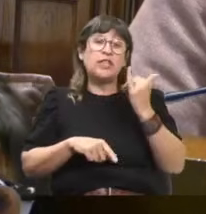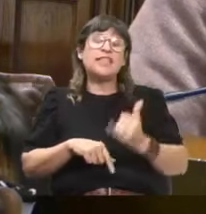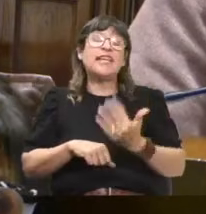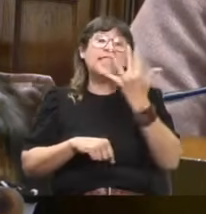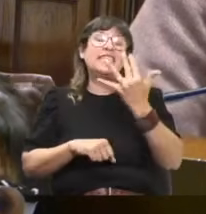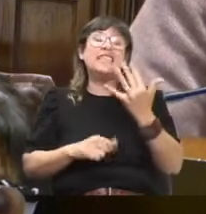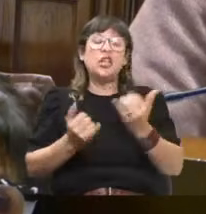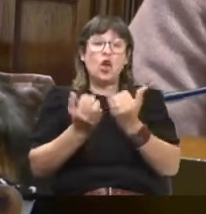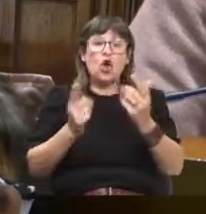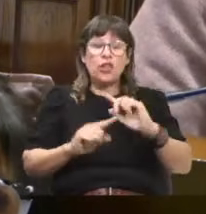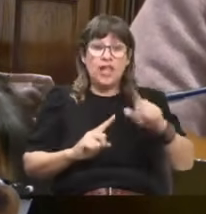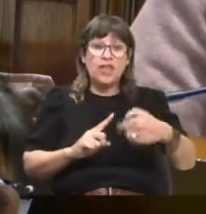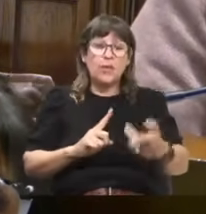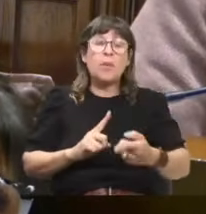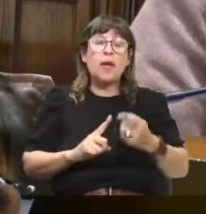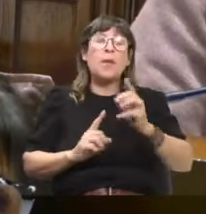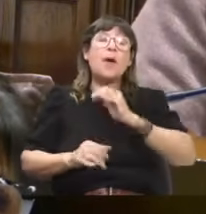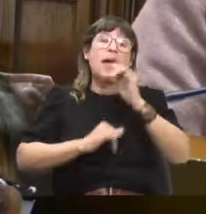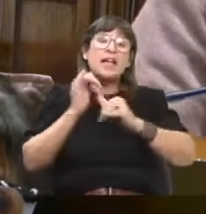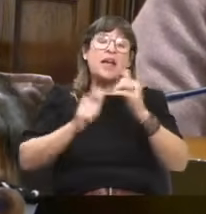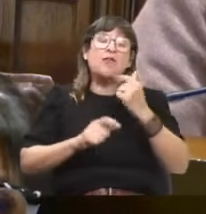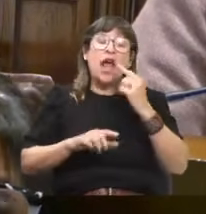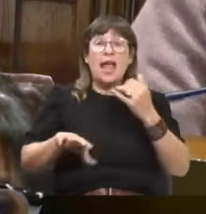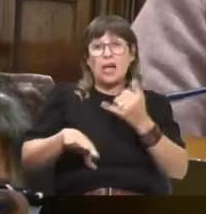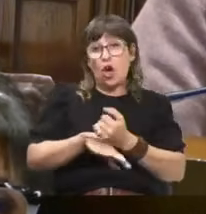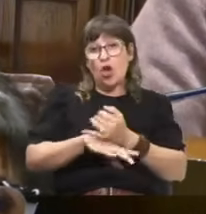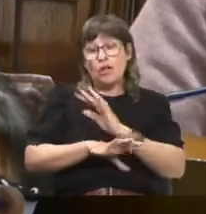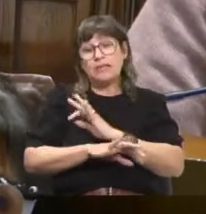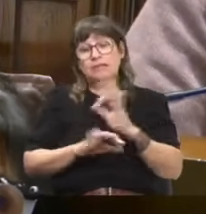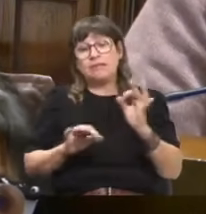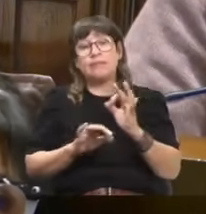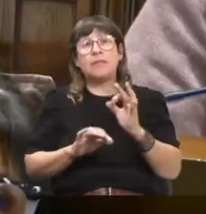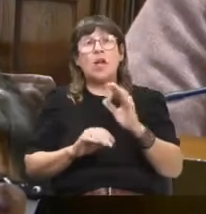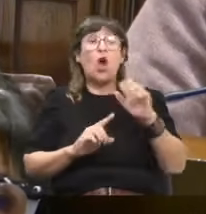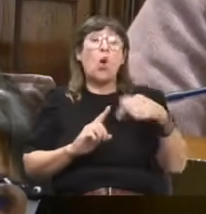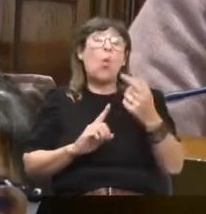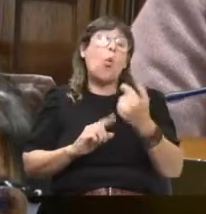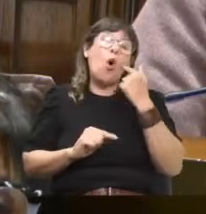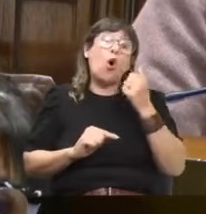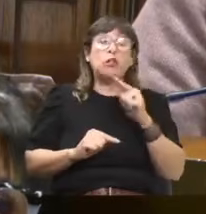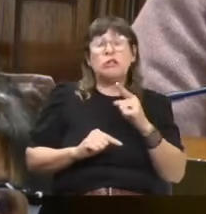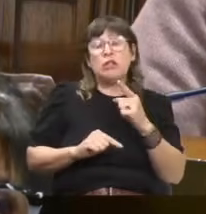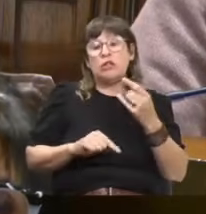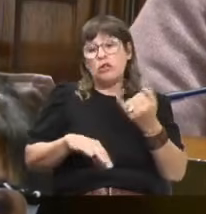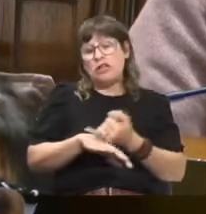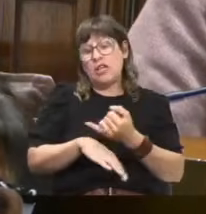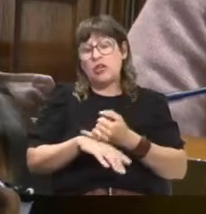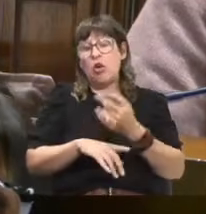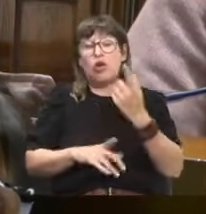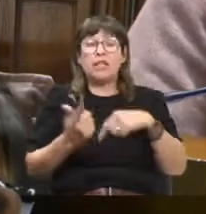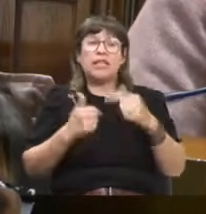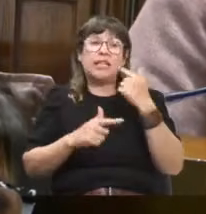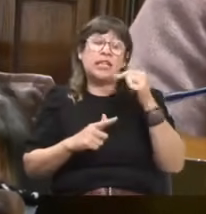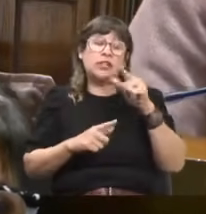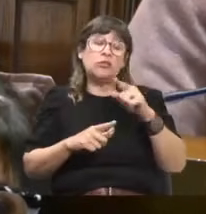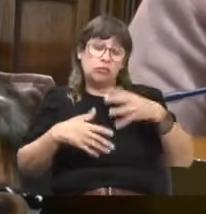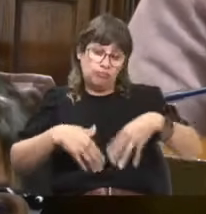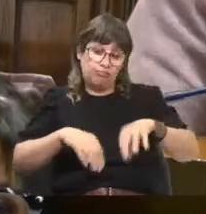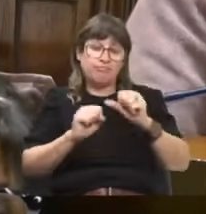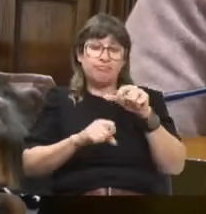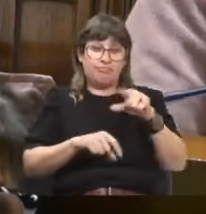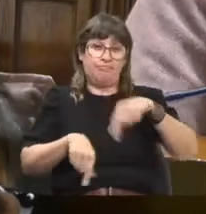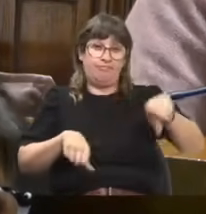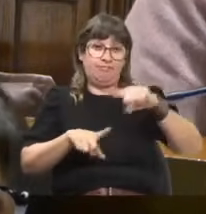informar sobre errores, omisiones, inconsistencias u otras falencias que ellos mismos hubieran detectado.